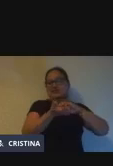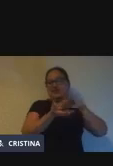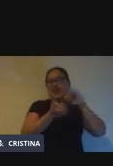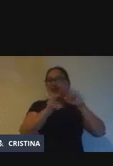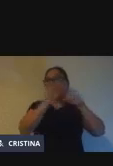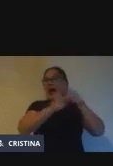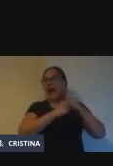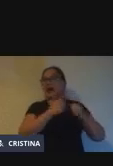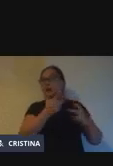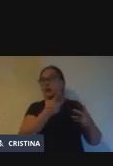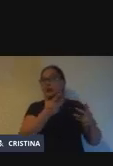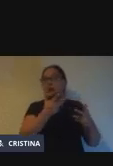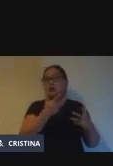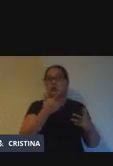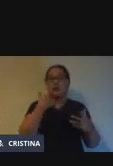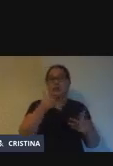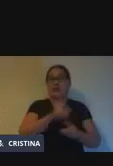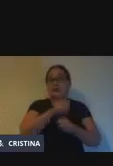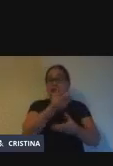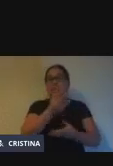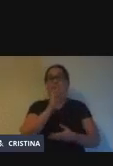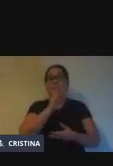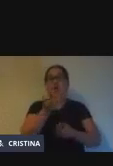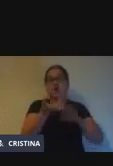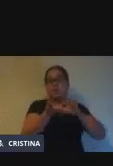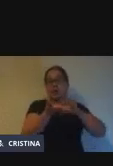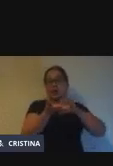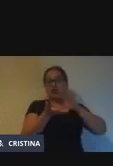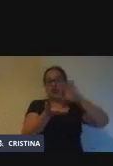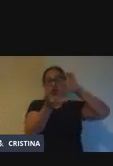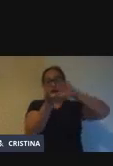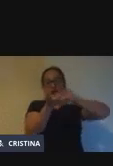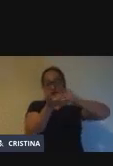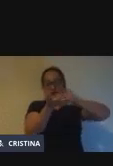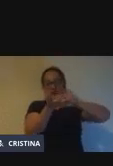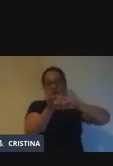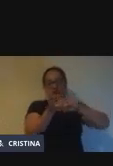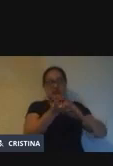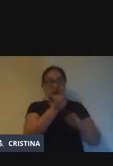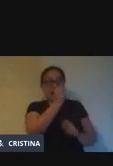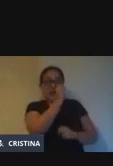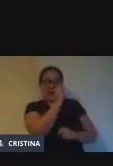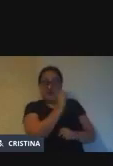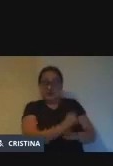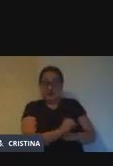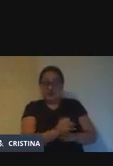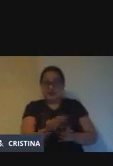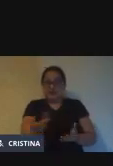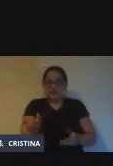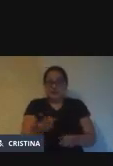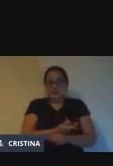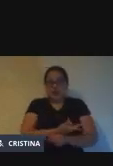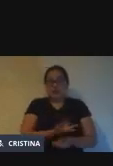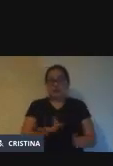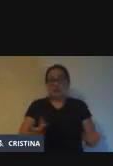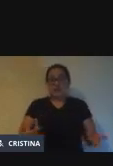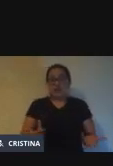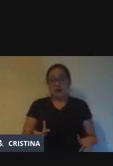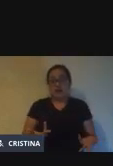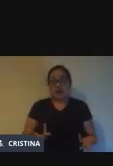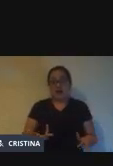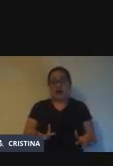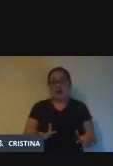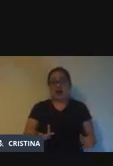decir algo que no debía decir, y entonces se mordía la palma de la mano. Ese es el ejemplo psíquico de lo que